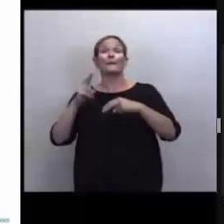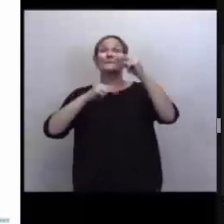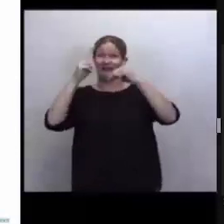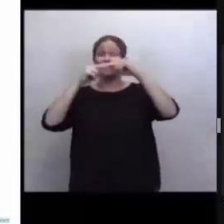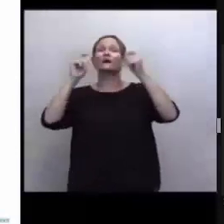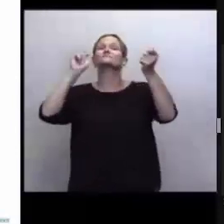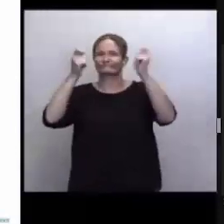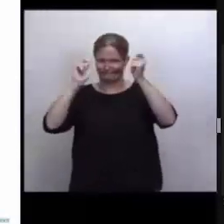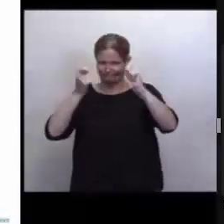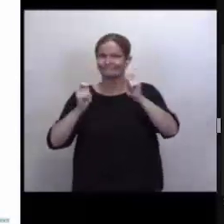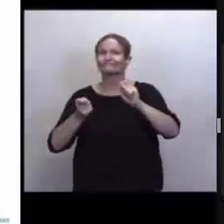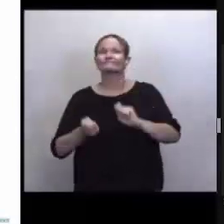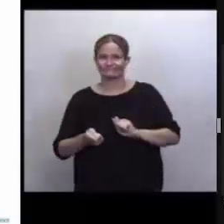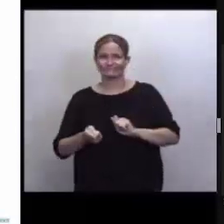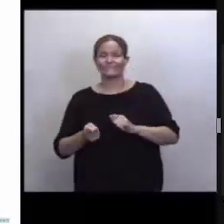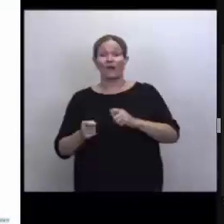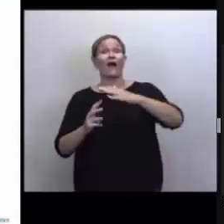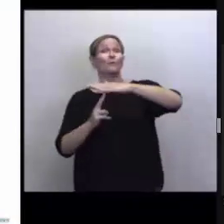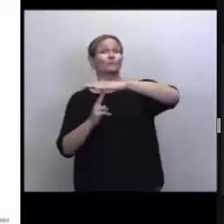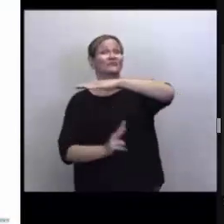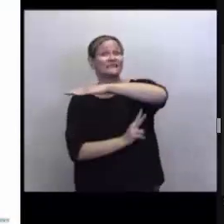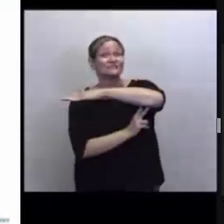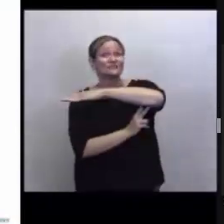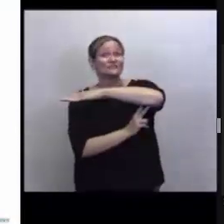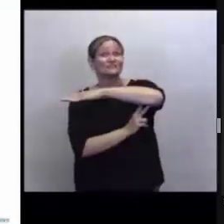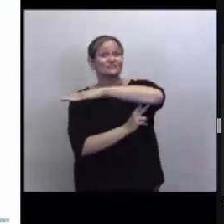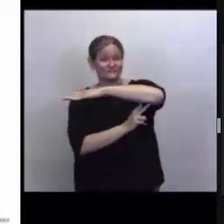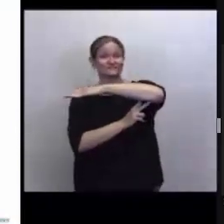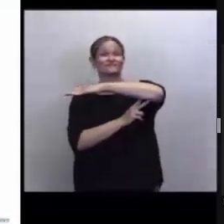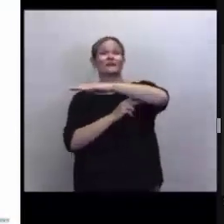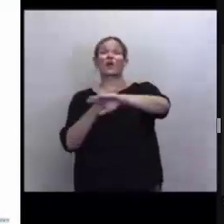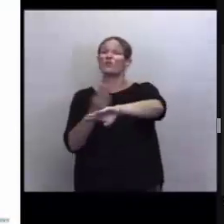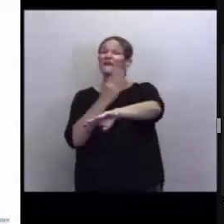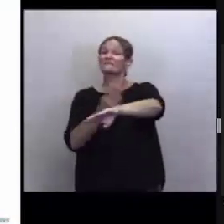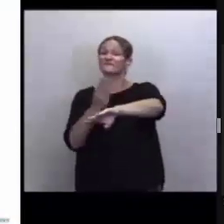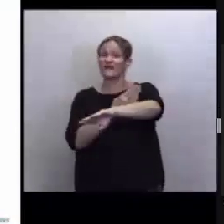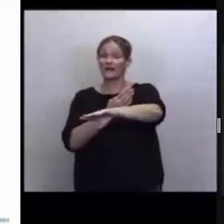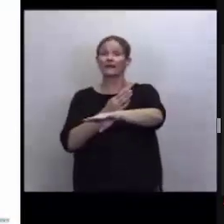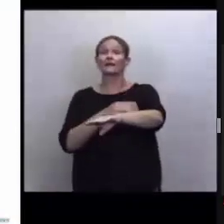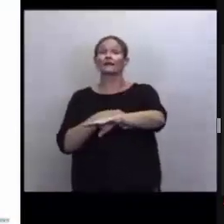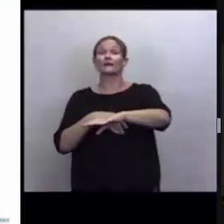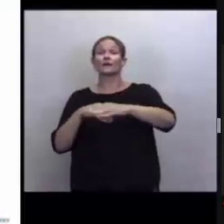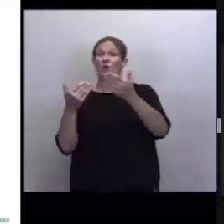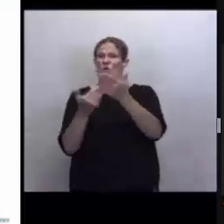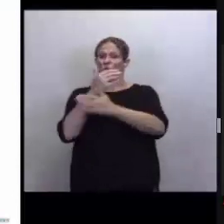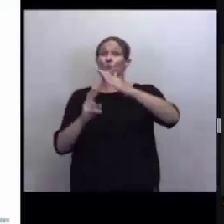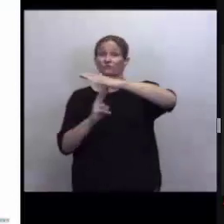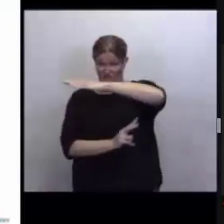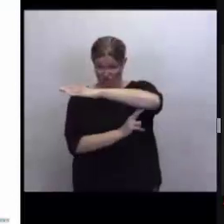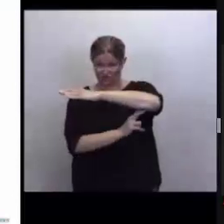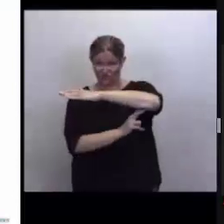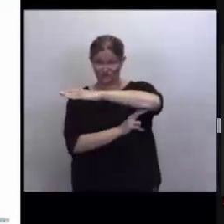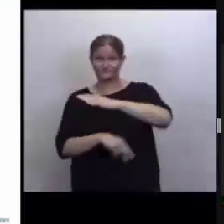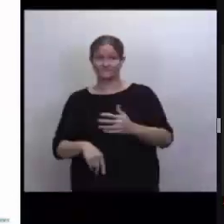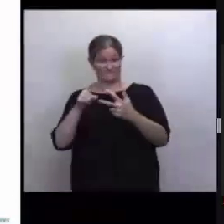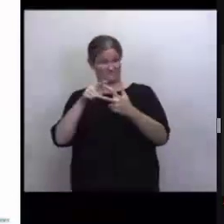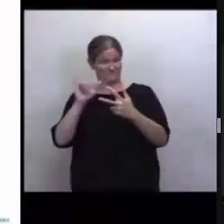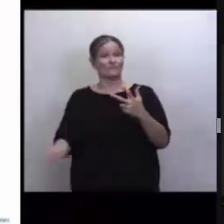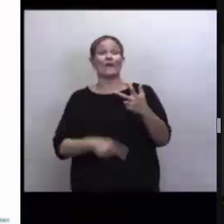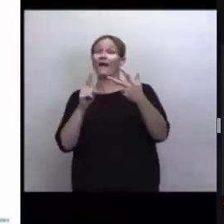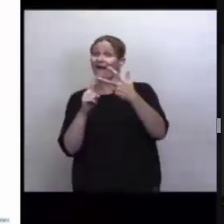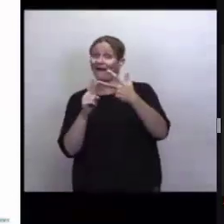construcción. Las dos alternativas de construcción son la alternativa del viaducto, que reemplazaría el viaducto existente